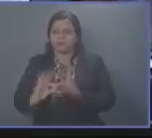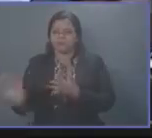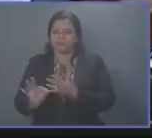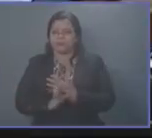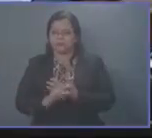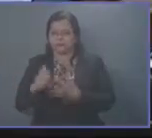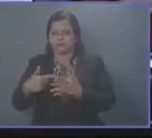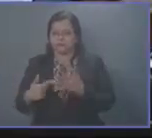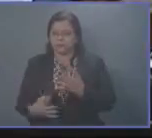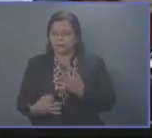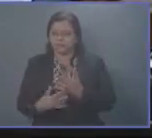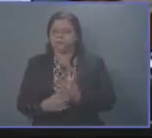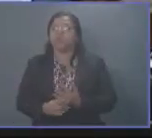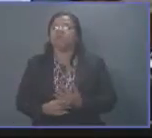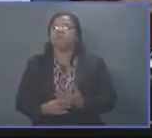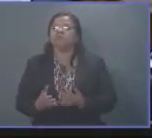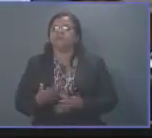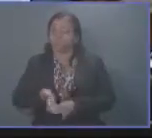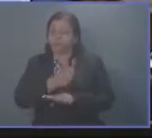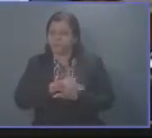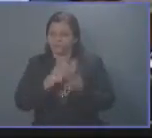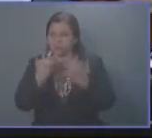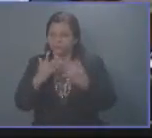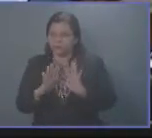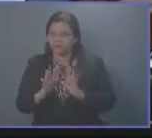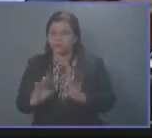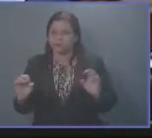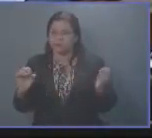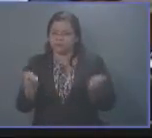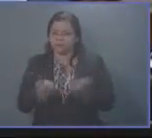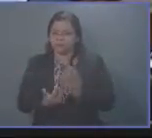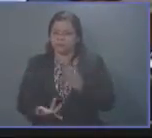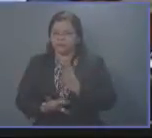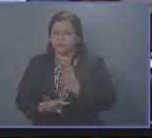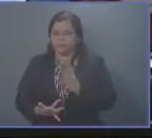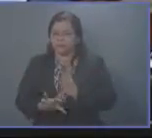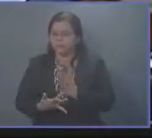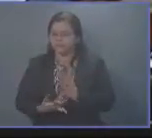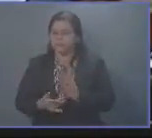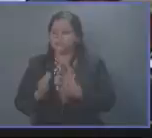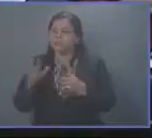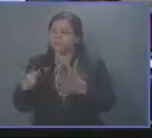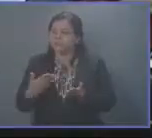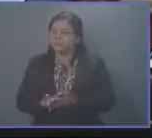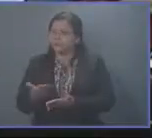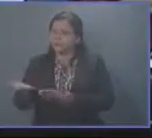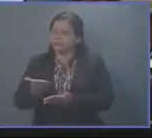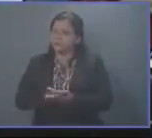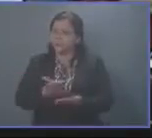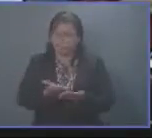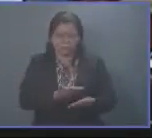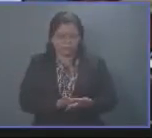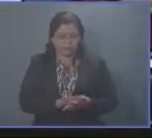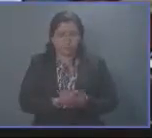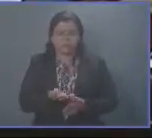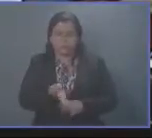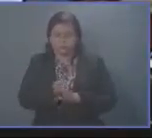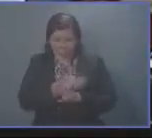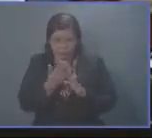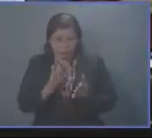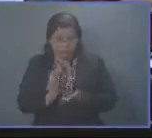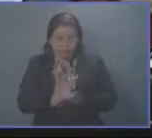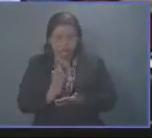de estudio, las cuales han sido consideradas por el equipo técnico. De las múltiples propuestas que se han estudiado, se ha